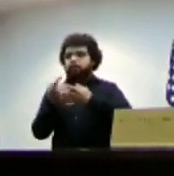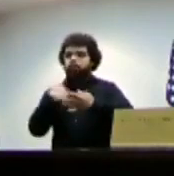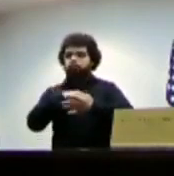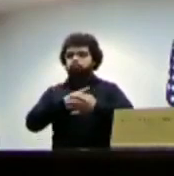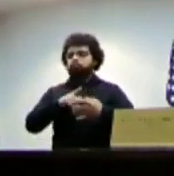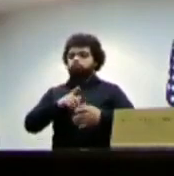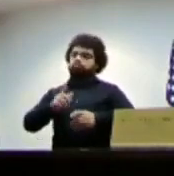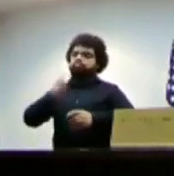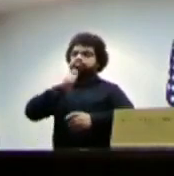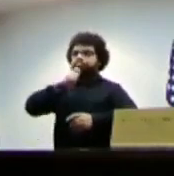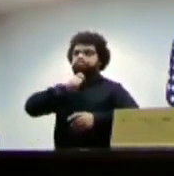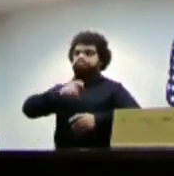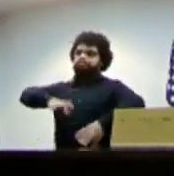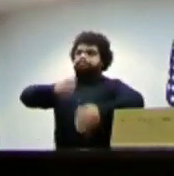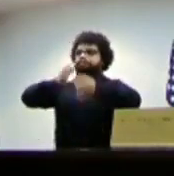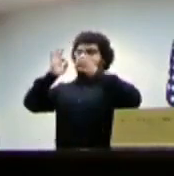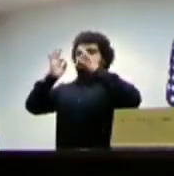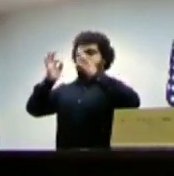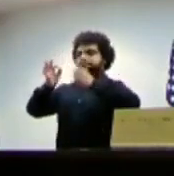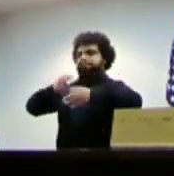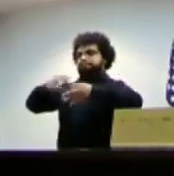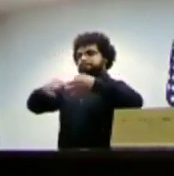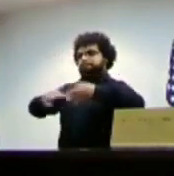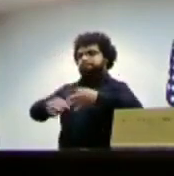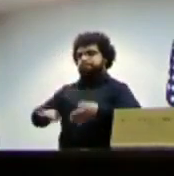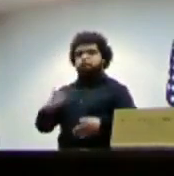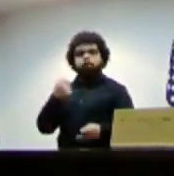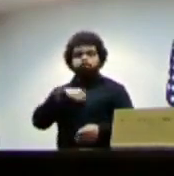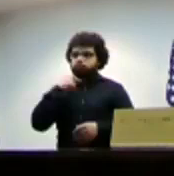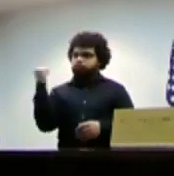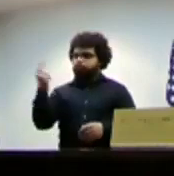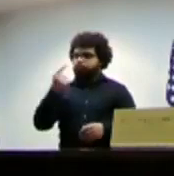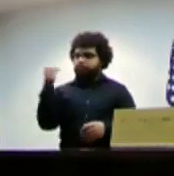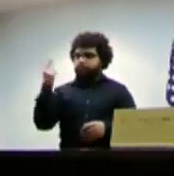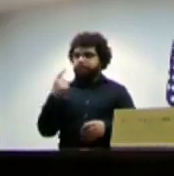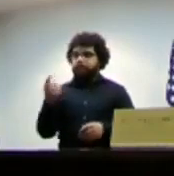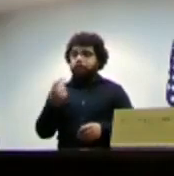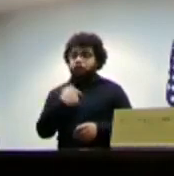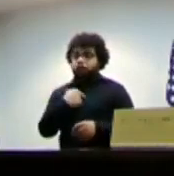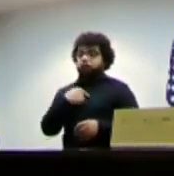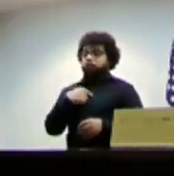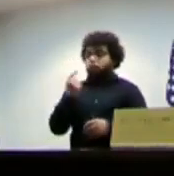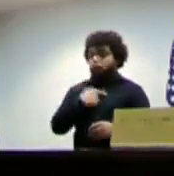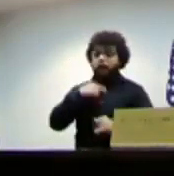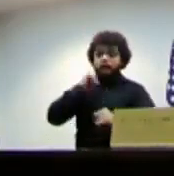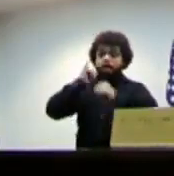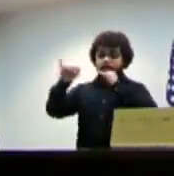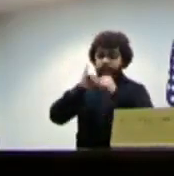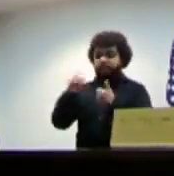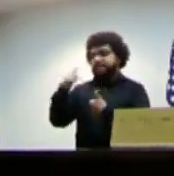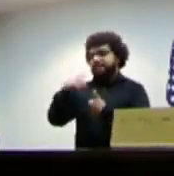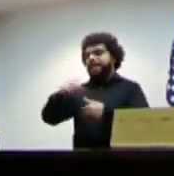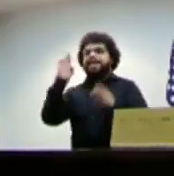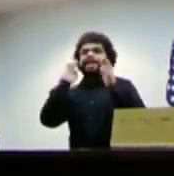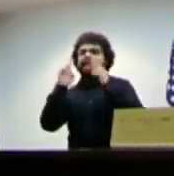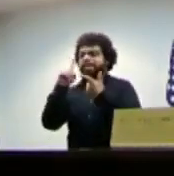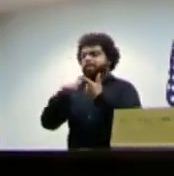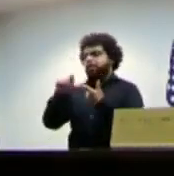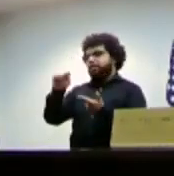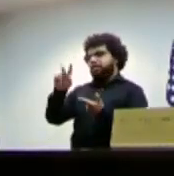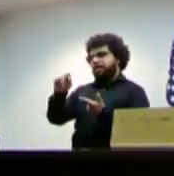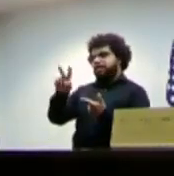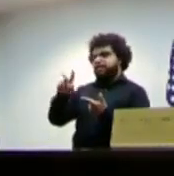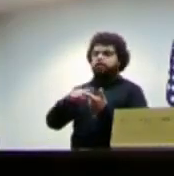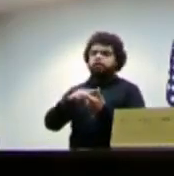Nosotros siempre hemos estado en la prensa, siempre hemos estado dando cara. Yo he salido en un sinnúmero de entrevistas por radio, televisión.